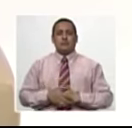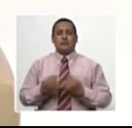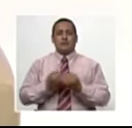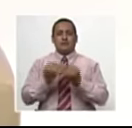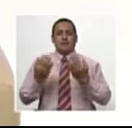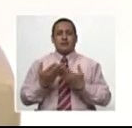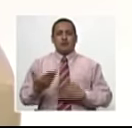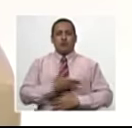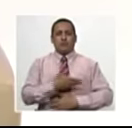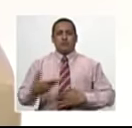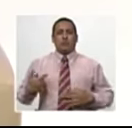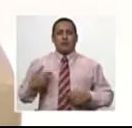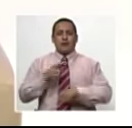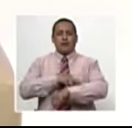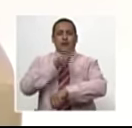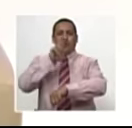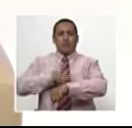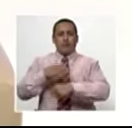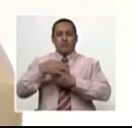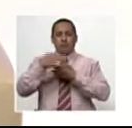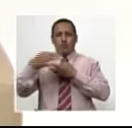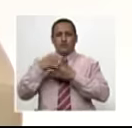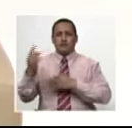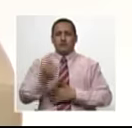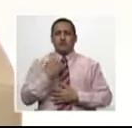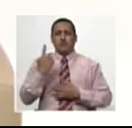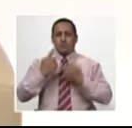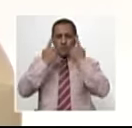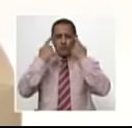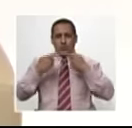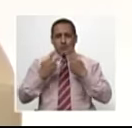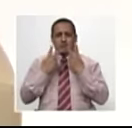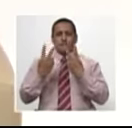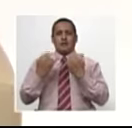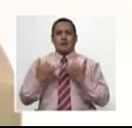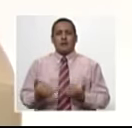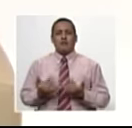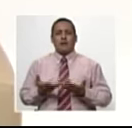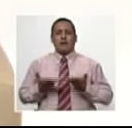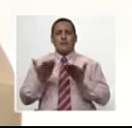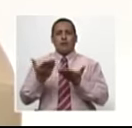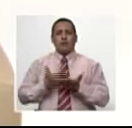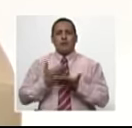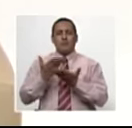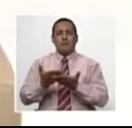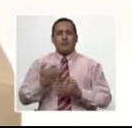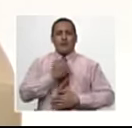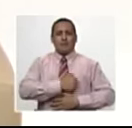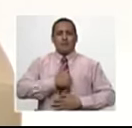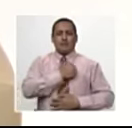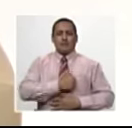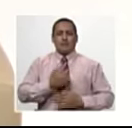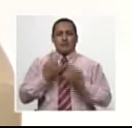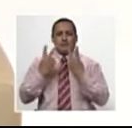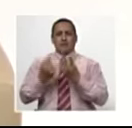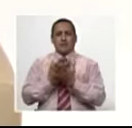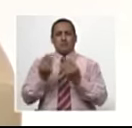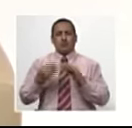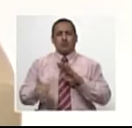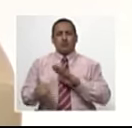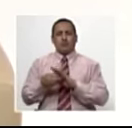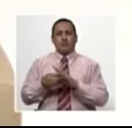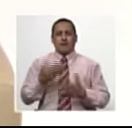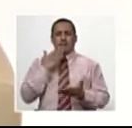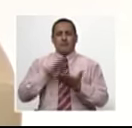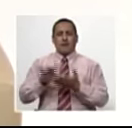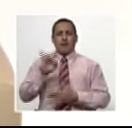los gobiernos regionales y locales, ¿no? A propósito también de un contexto que nos ha evidenciado situaciones lamentables de, claro, corrupción y mal uso